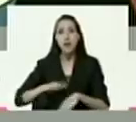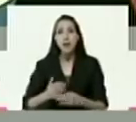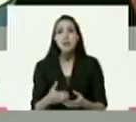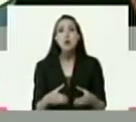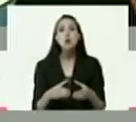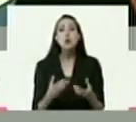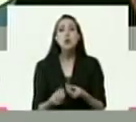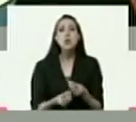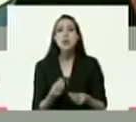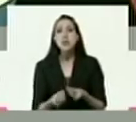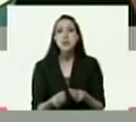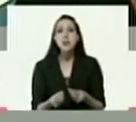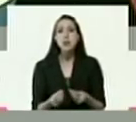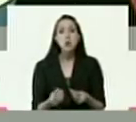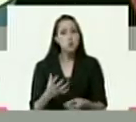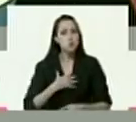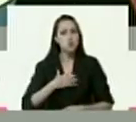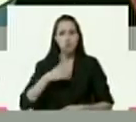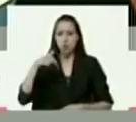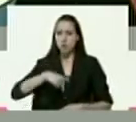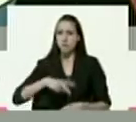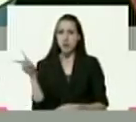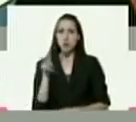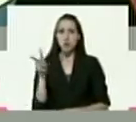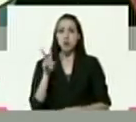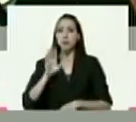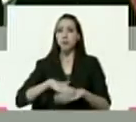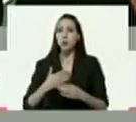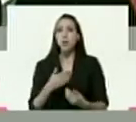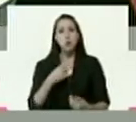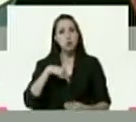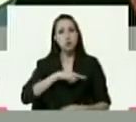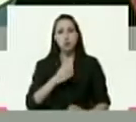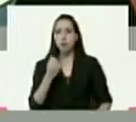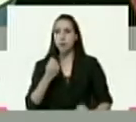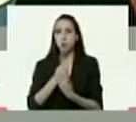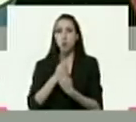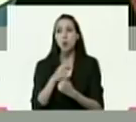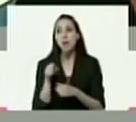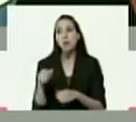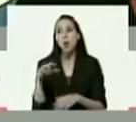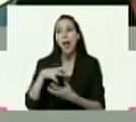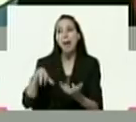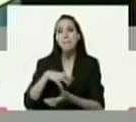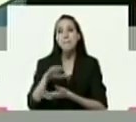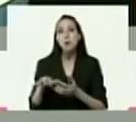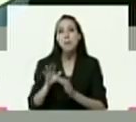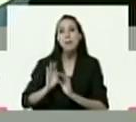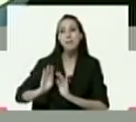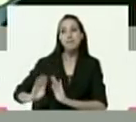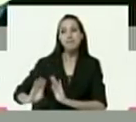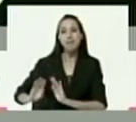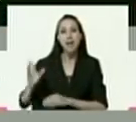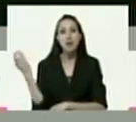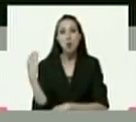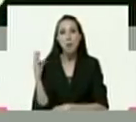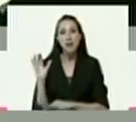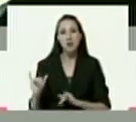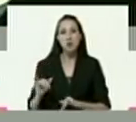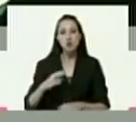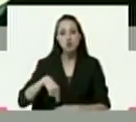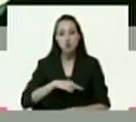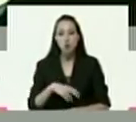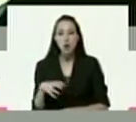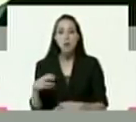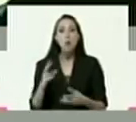darse, mucho menos en territorio venezolano. Venezuela no ampara, eso es una guerra colombiana. Nosotros no queremos que existan grupos irregulares, queremos